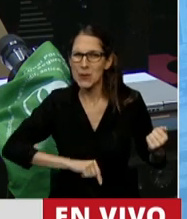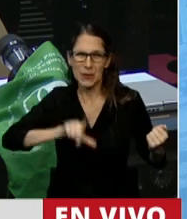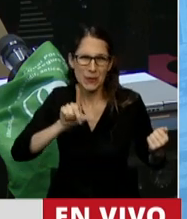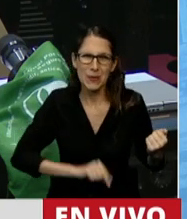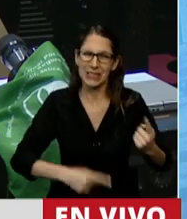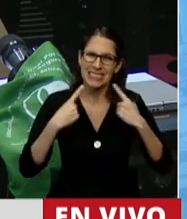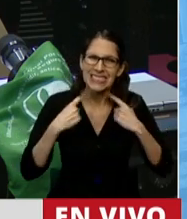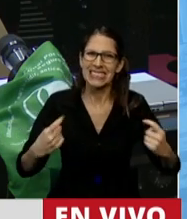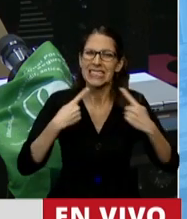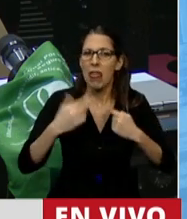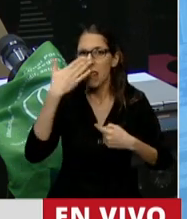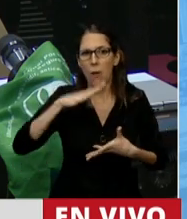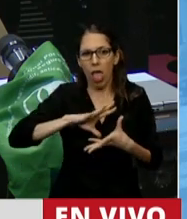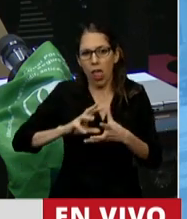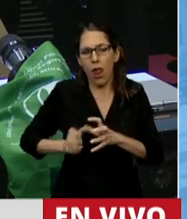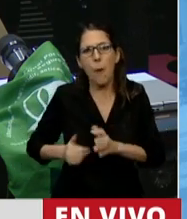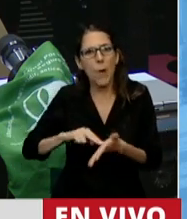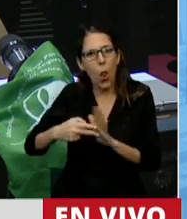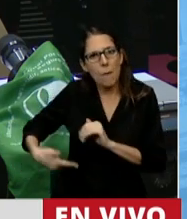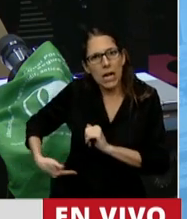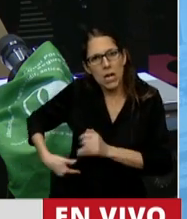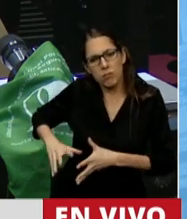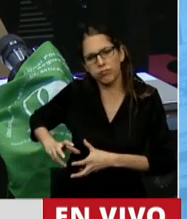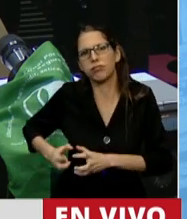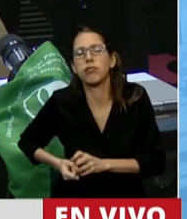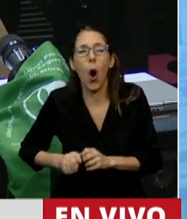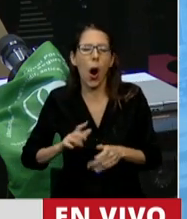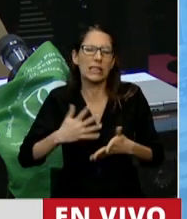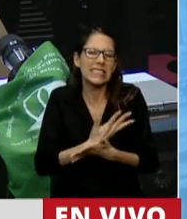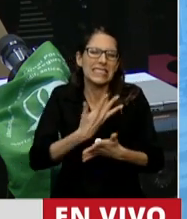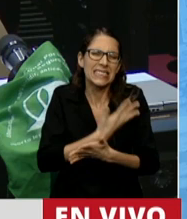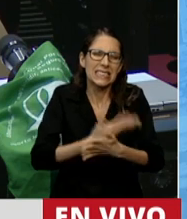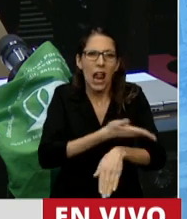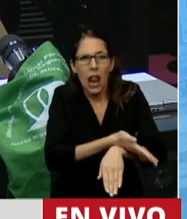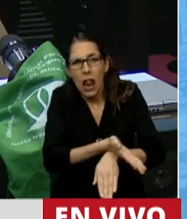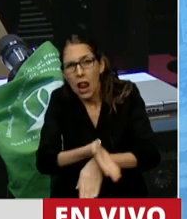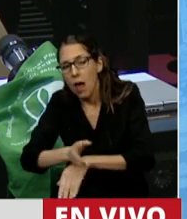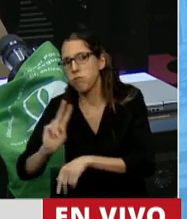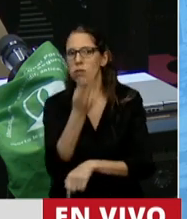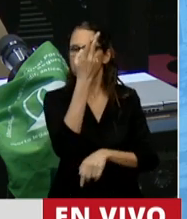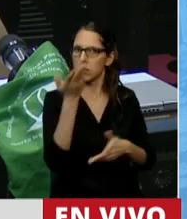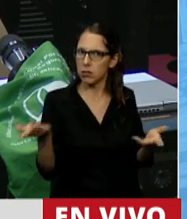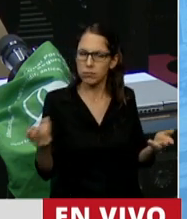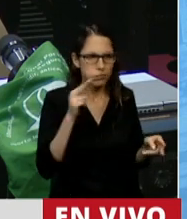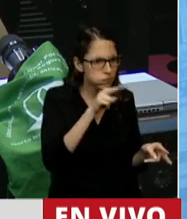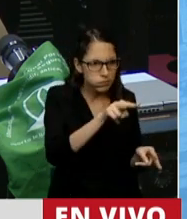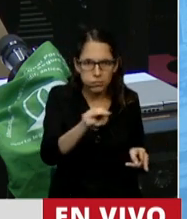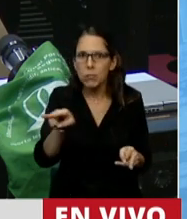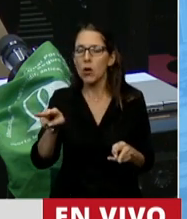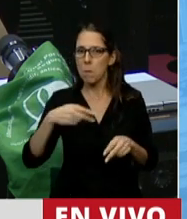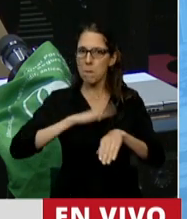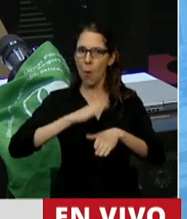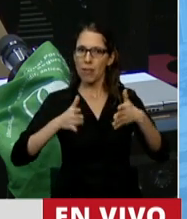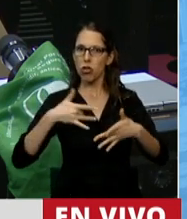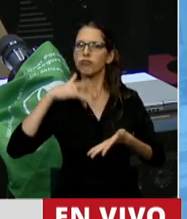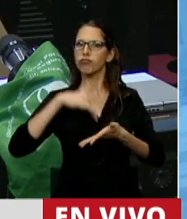en insuficiencia renal o que se morían después de una larga agonía, créame que cada vez que tomaba la guardia